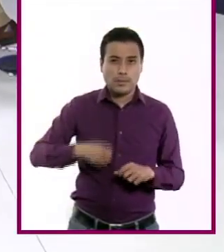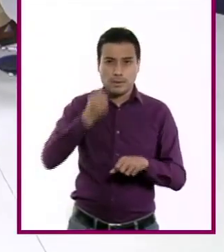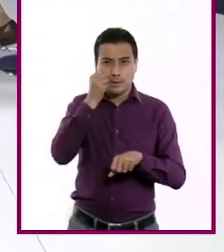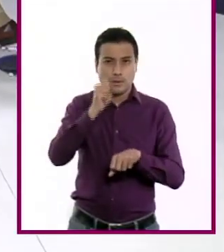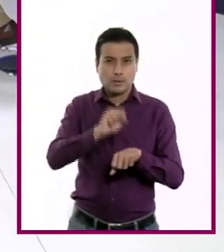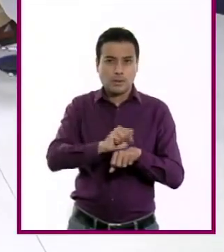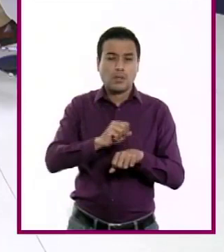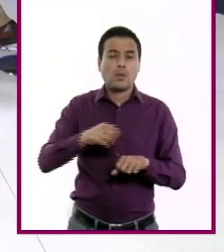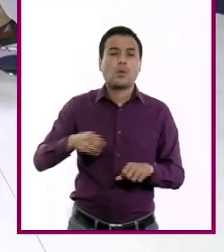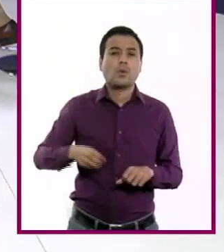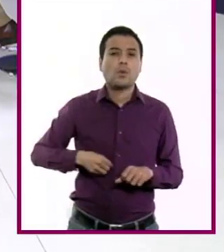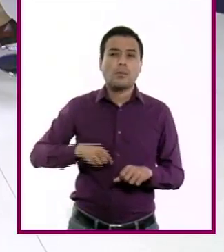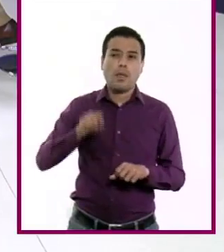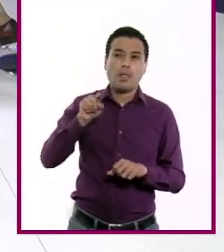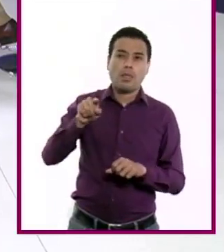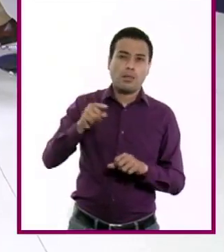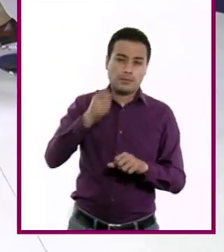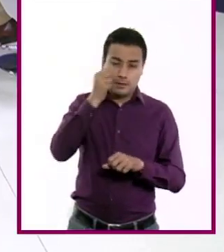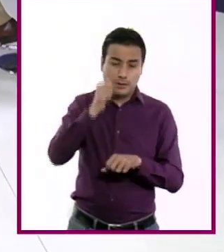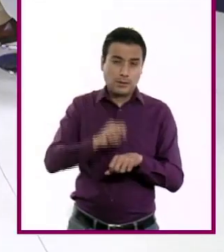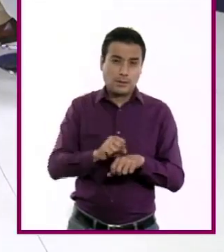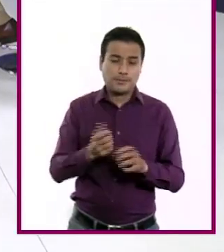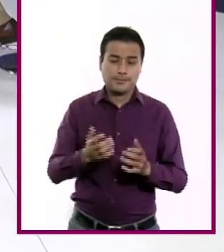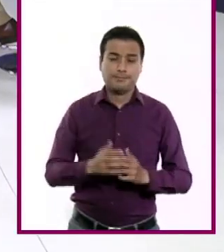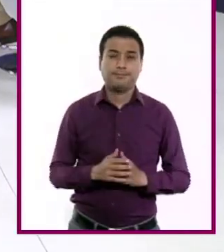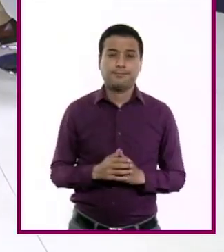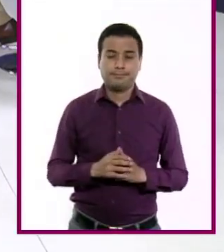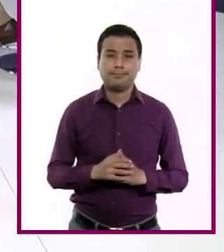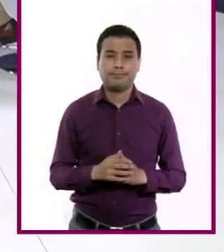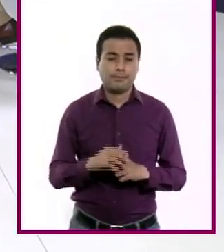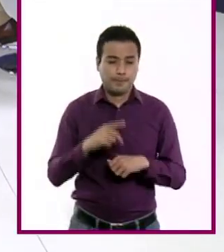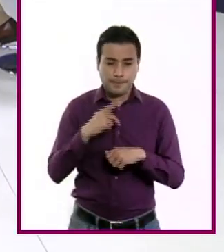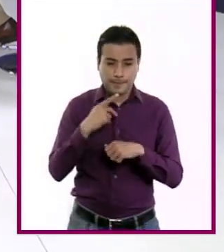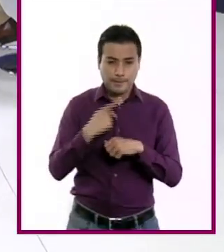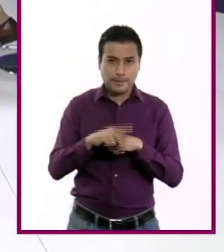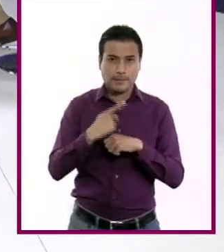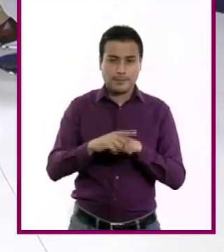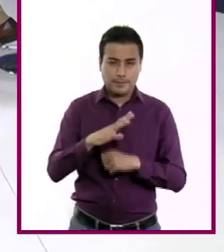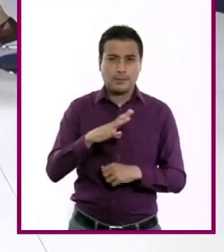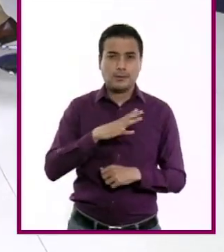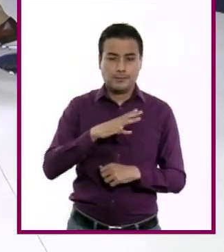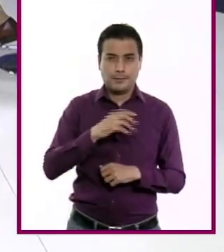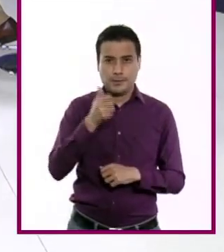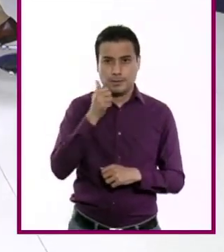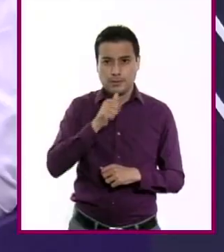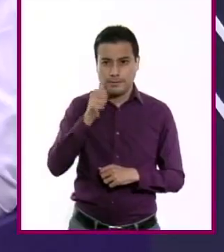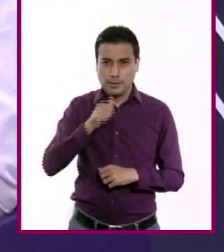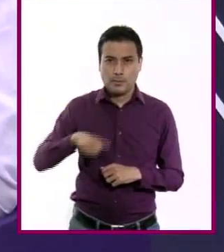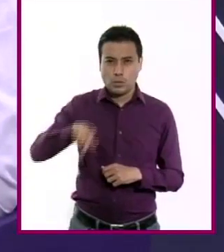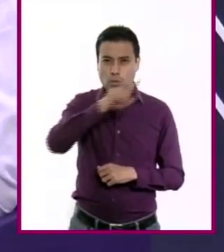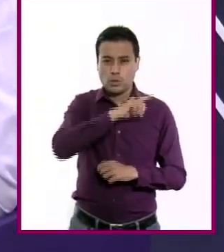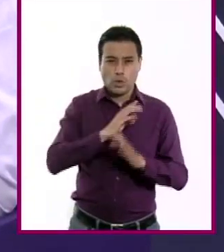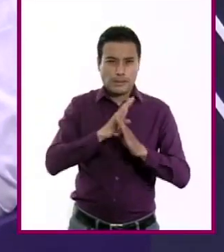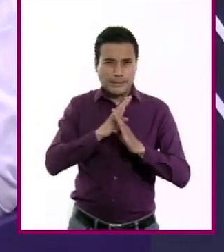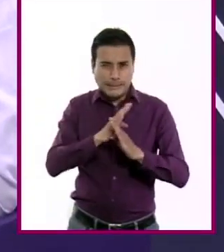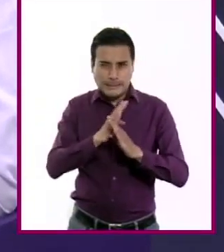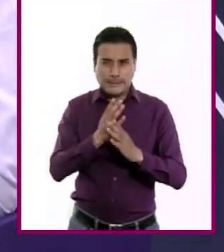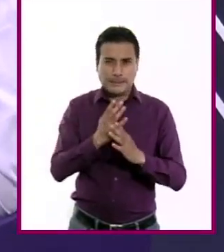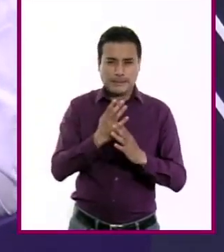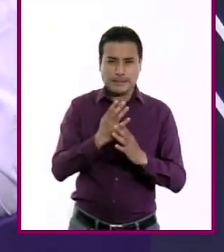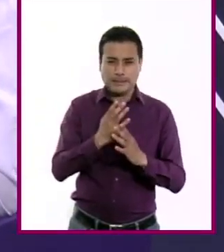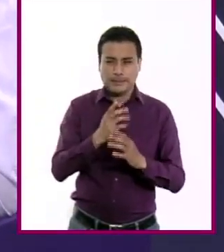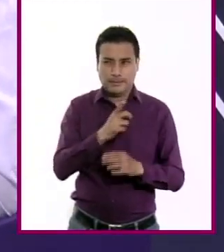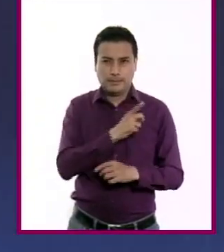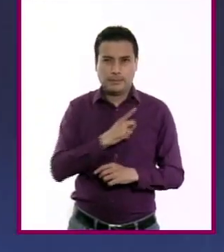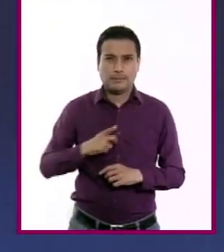van a culpar? A la secretaria. Exactamente. Exactamente. Las amenazas van a seguir existiendo. Yo creo que lo que va a ir modificando van a ser las estrategias de cómo conseguir esa información, sí,